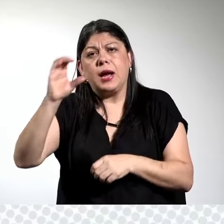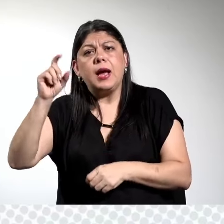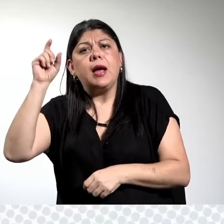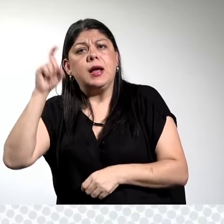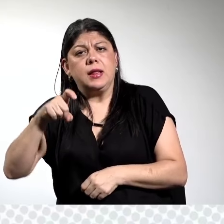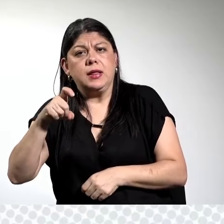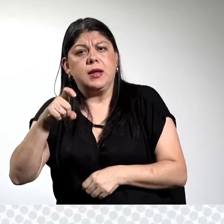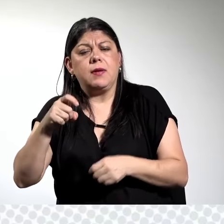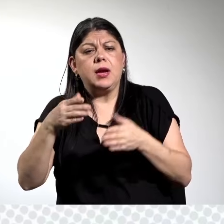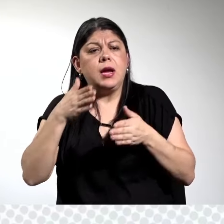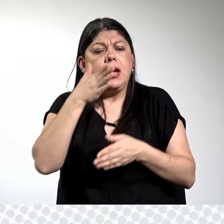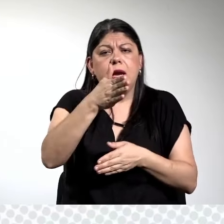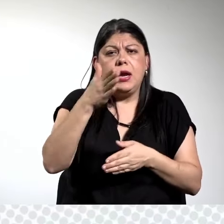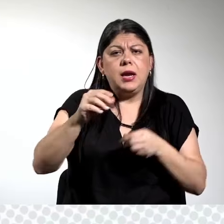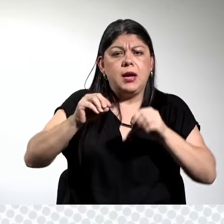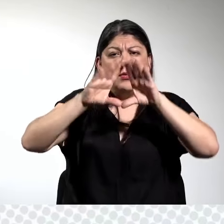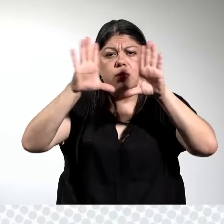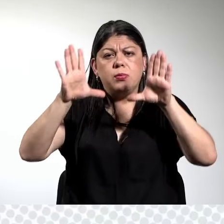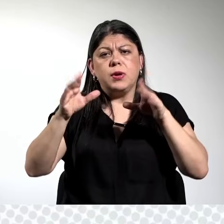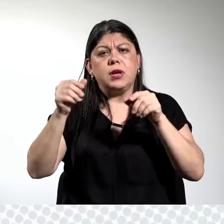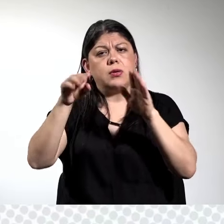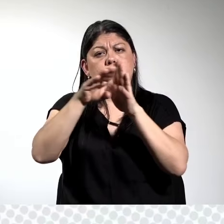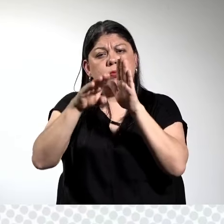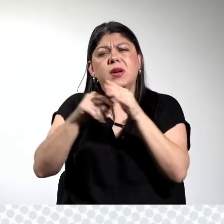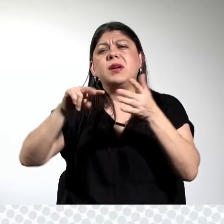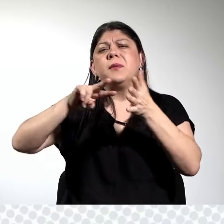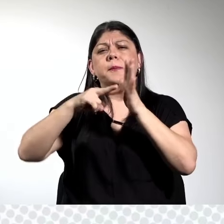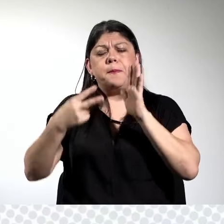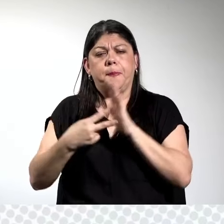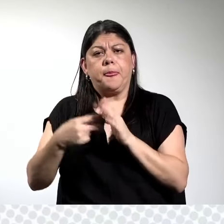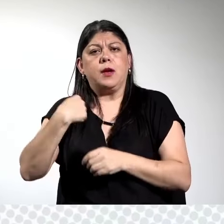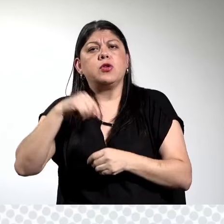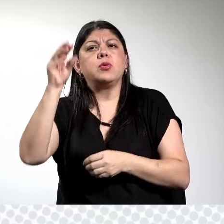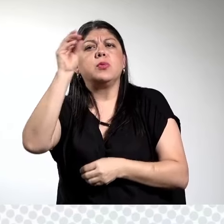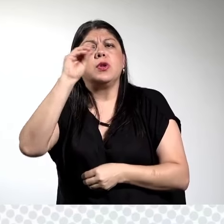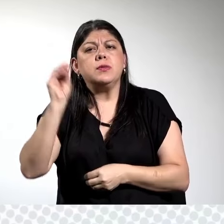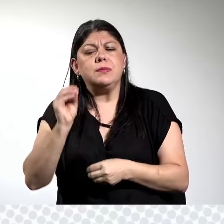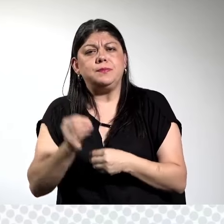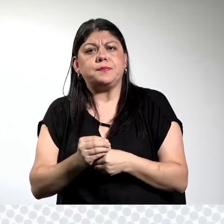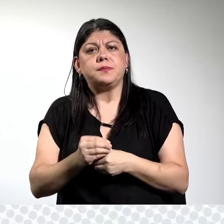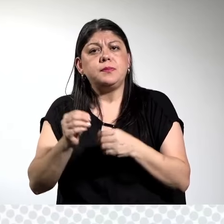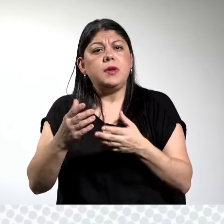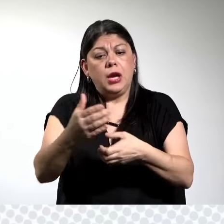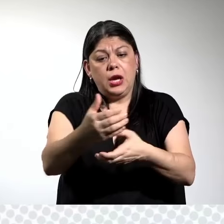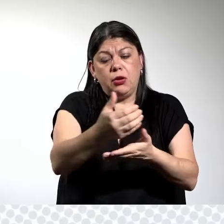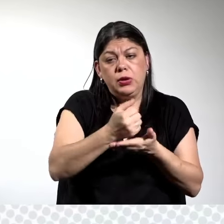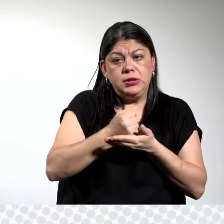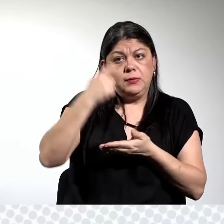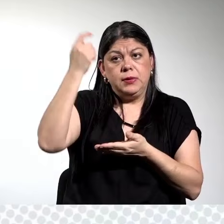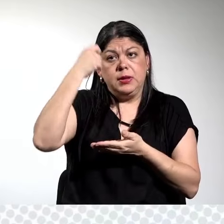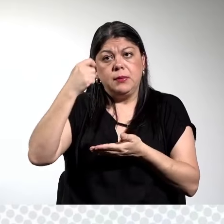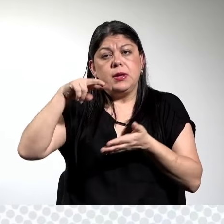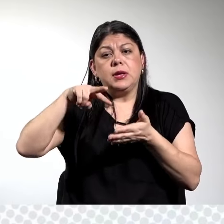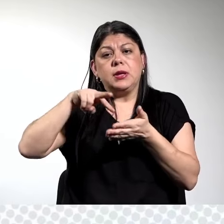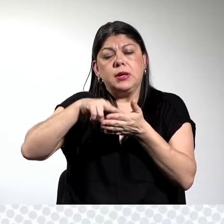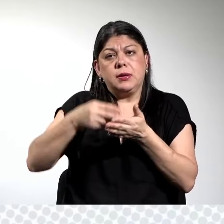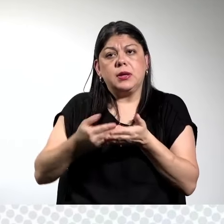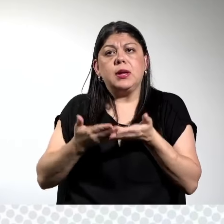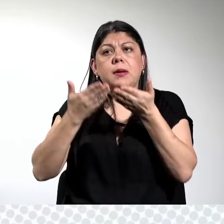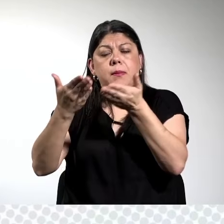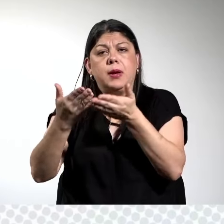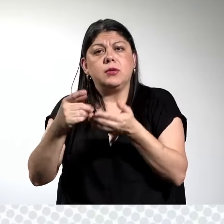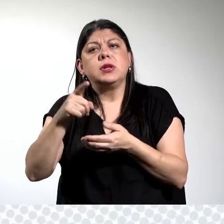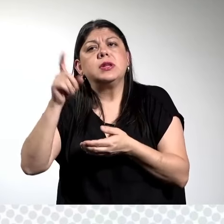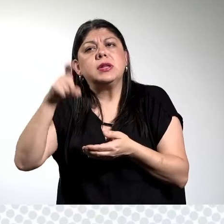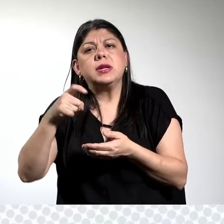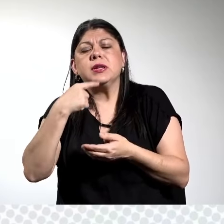a poco a las grandes maravillas que tienen esos regímenes. ¿A qué me refiero? A que el porcentaje, por ejemplo, que reciben de pensión sea mayor al que se recibe ahorita. Usted lo